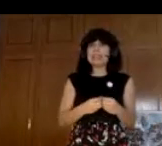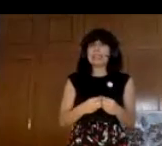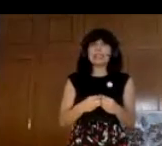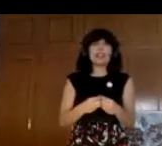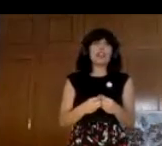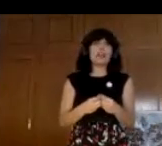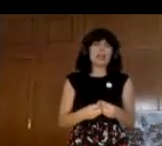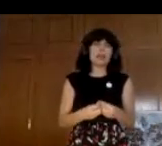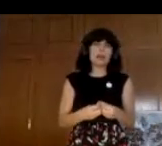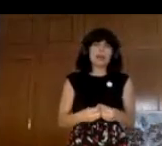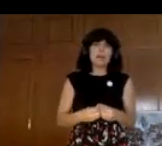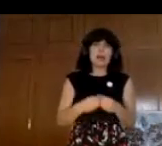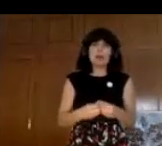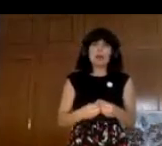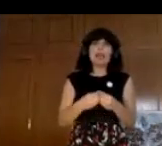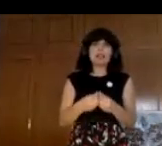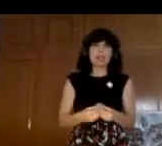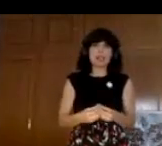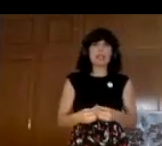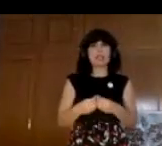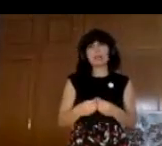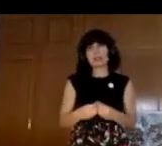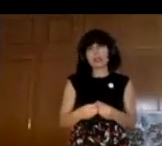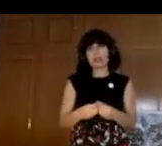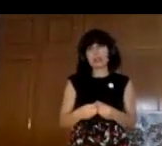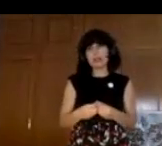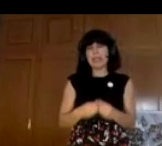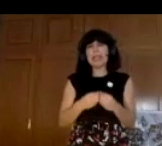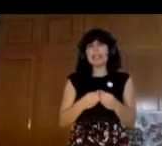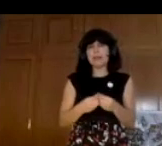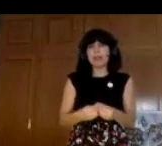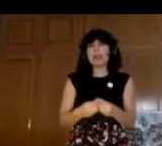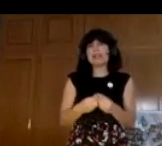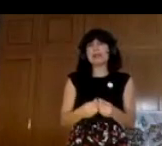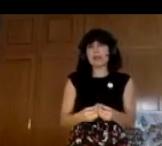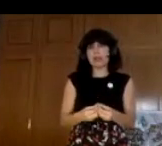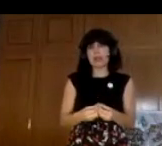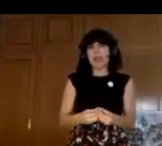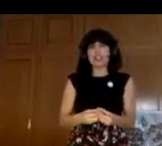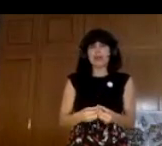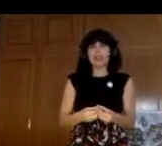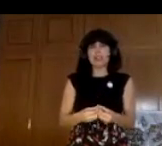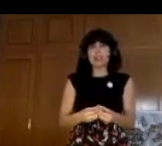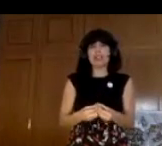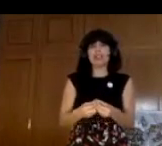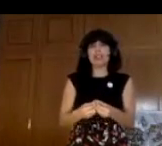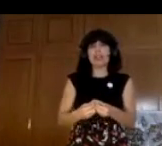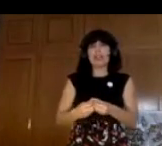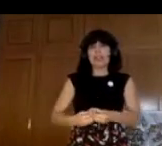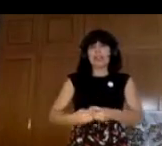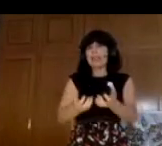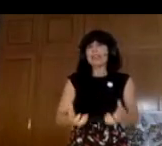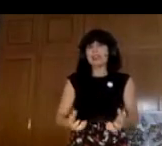esa sensación de miedo perdura en la sociedad hasta nuestros días. Y es miedo a la inseguridad. Es como si el hecho de